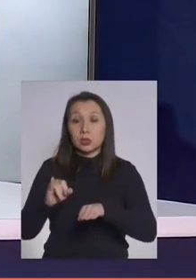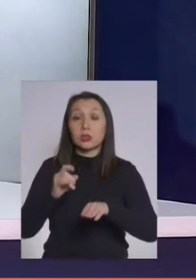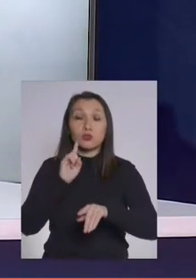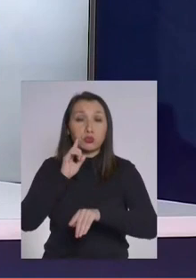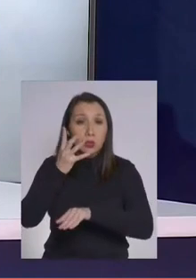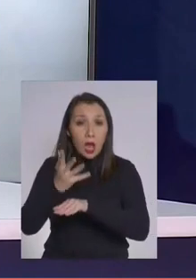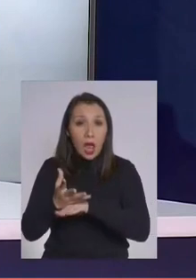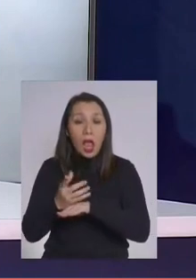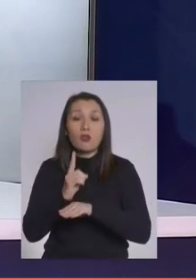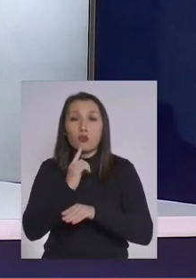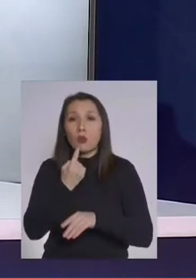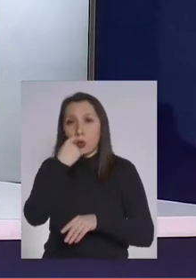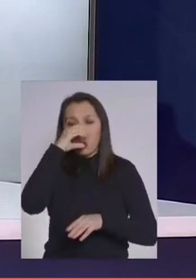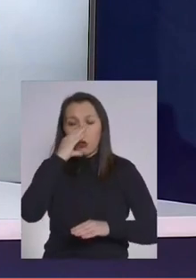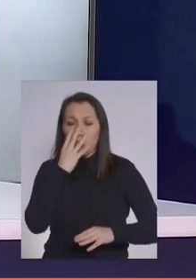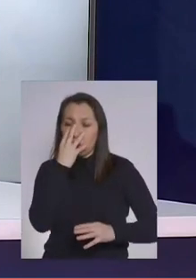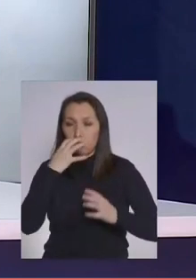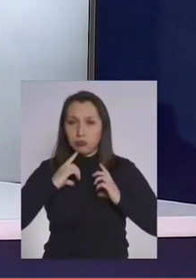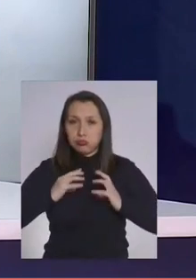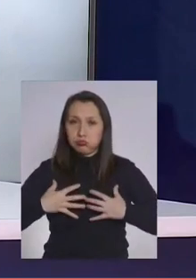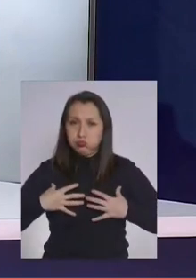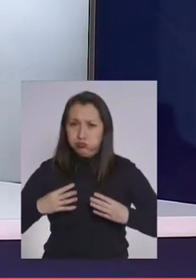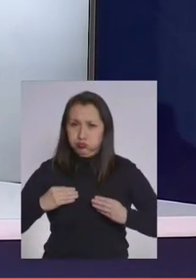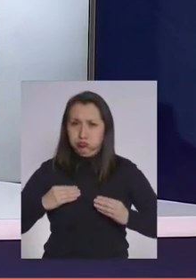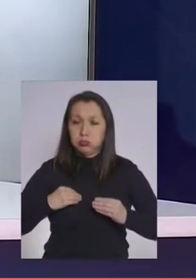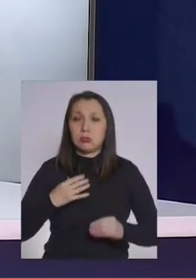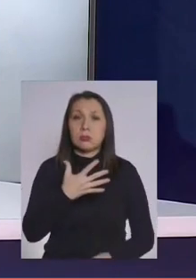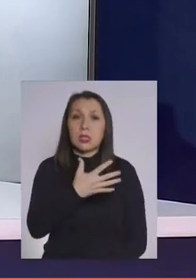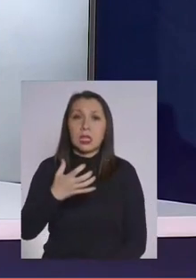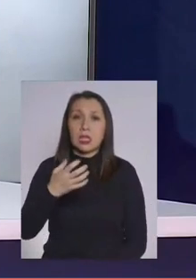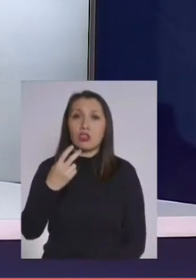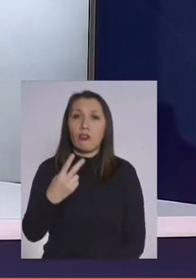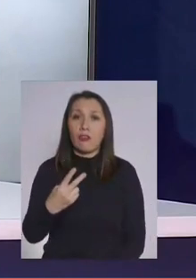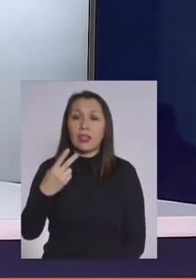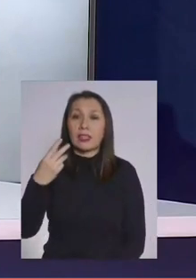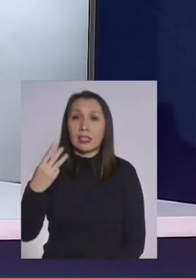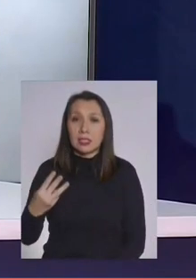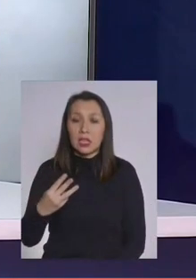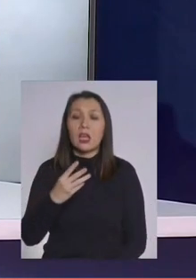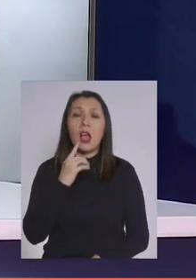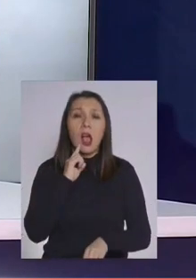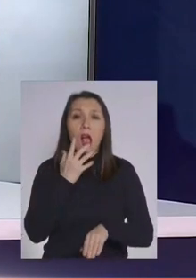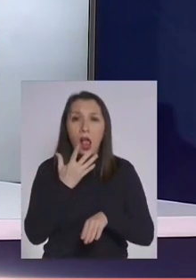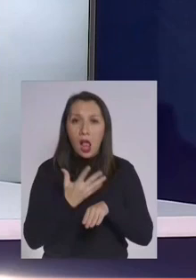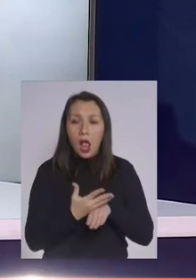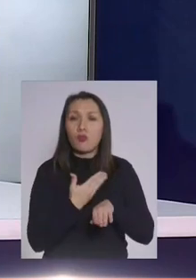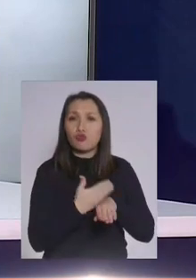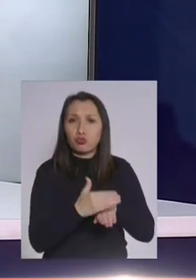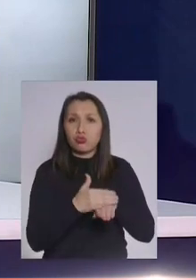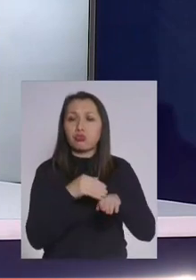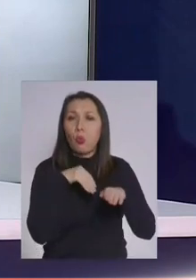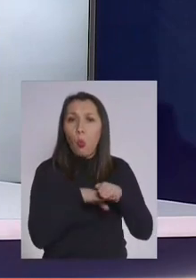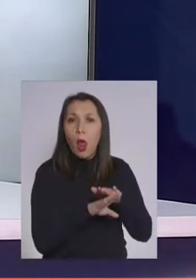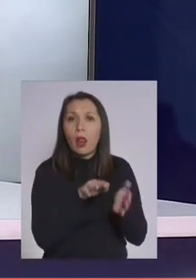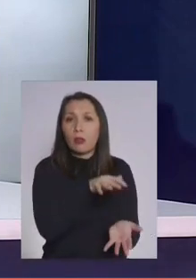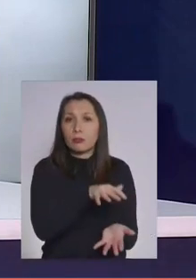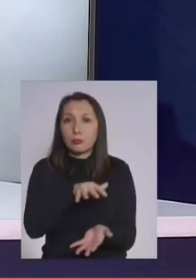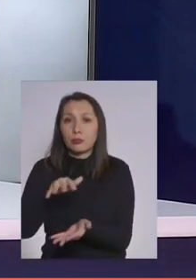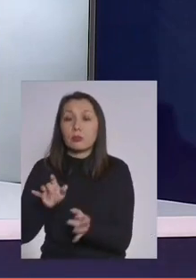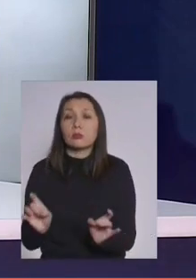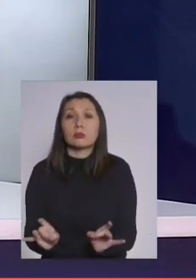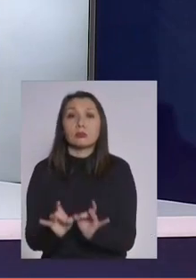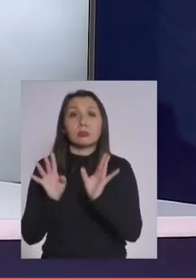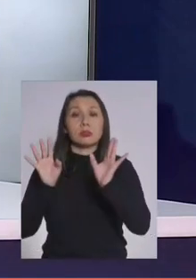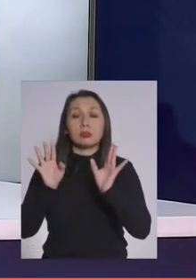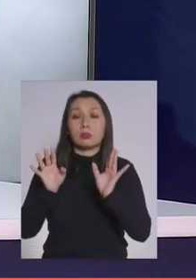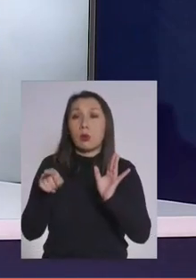disponibles sigue creciendo tenemos 523 ventiladores mecánicos invasivos disponibles insisto para